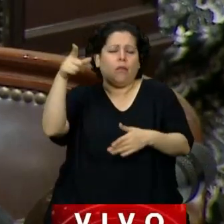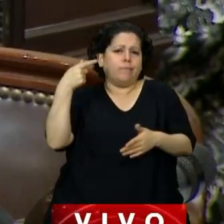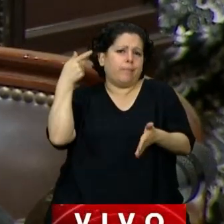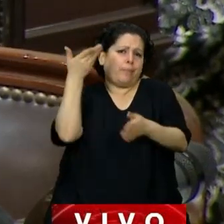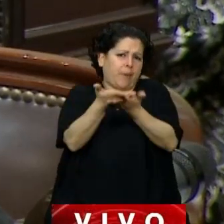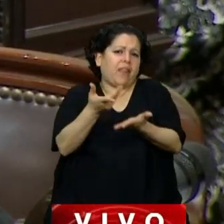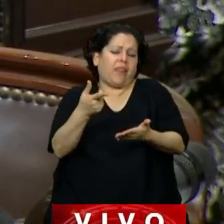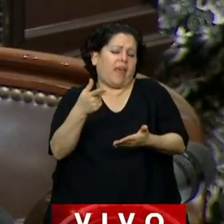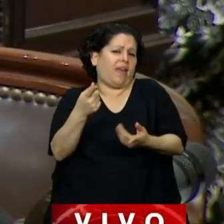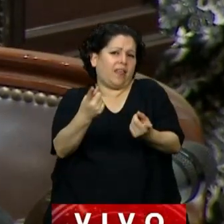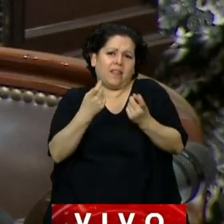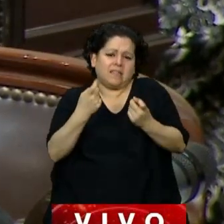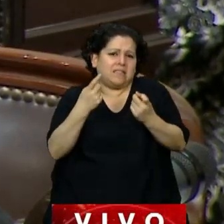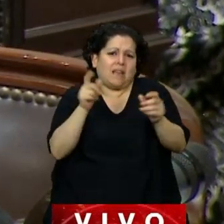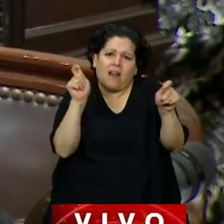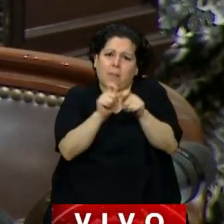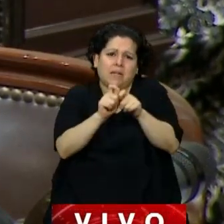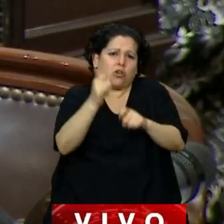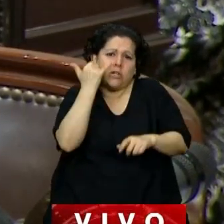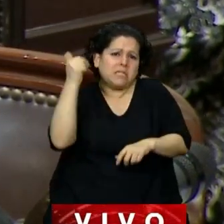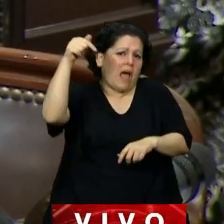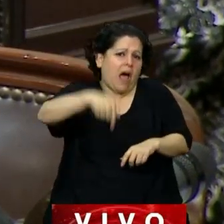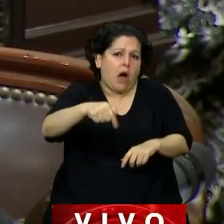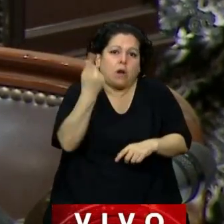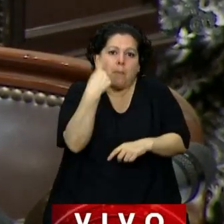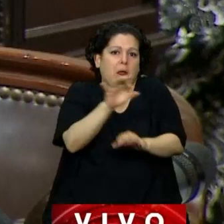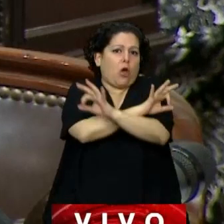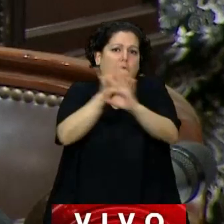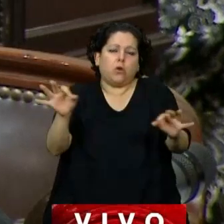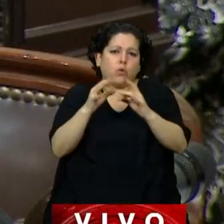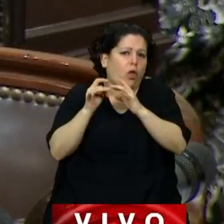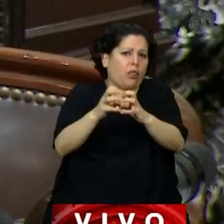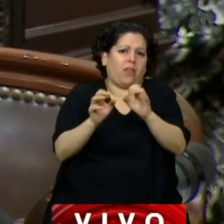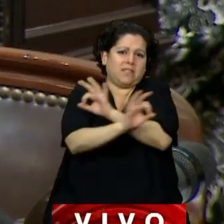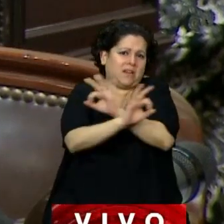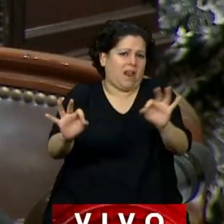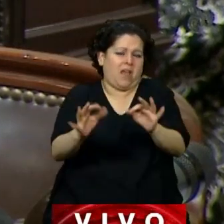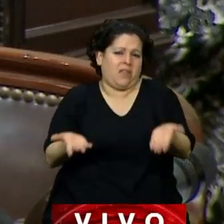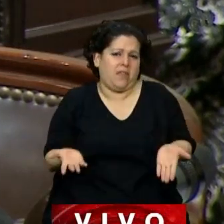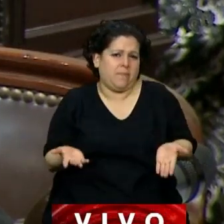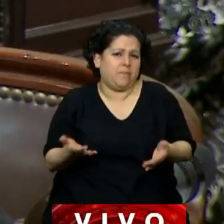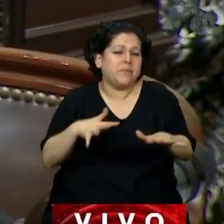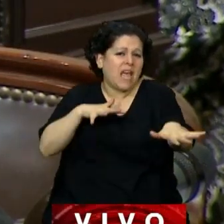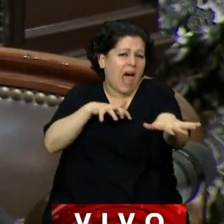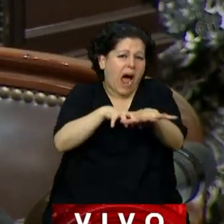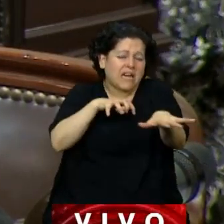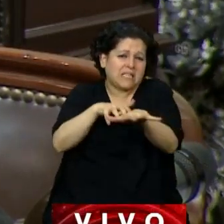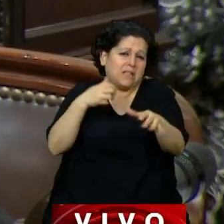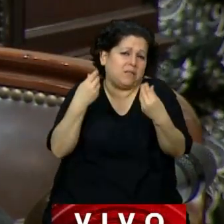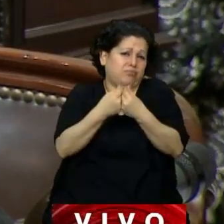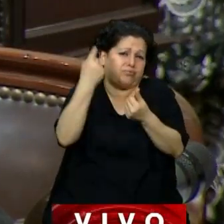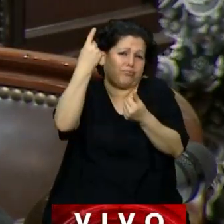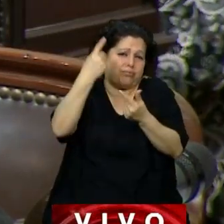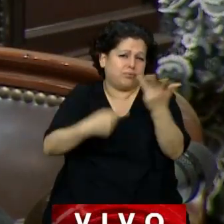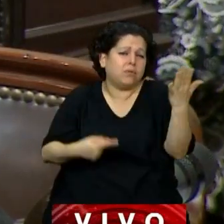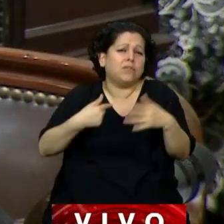la declaración de emergencia de esta ruta, pero ninguno ha sido tratado. Los índices de accidentes son enormes.